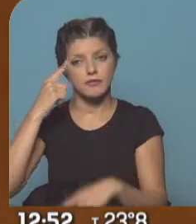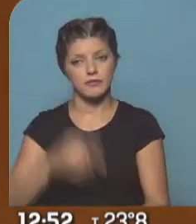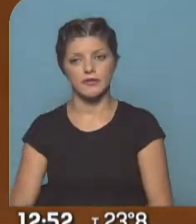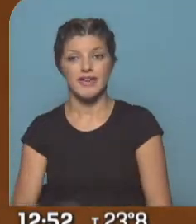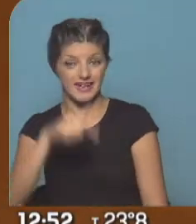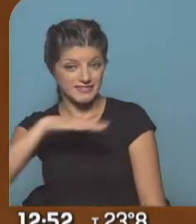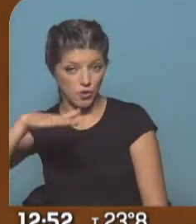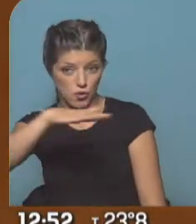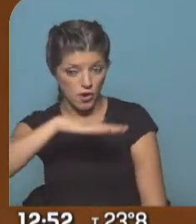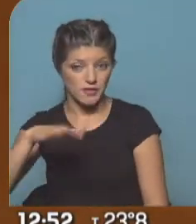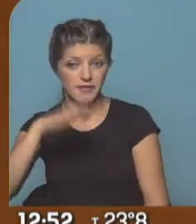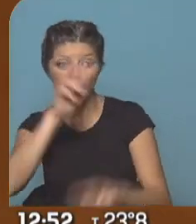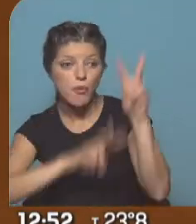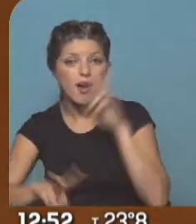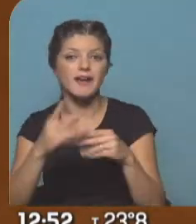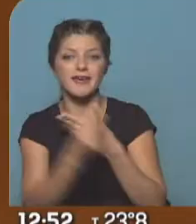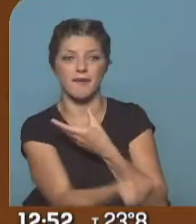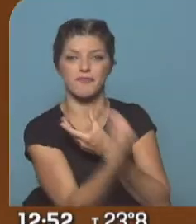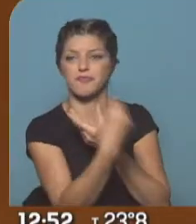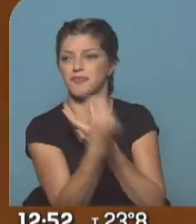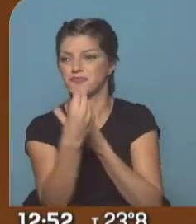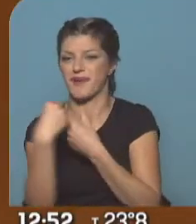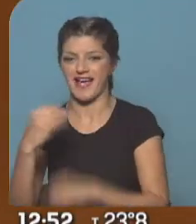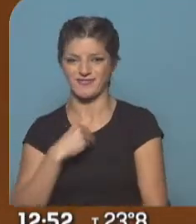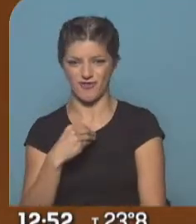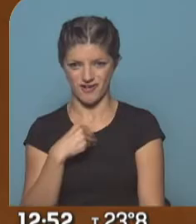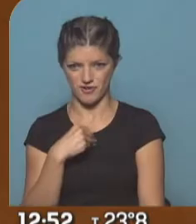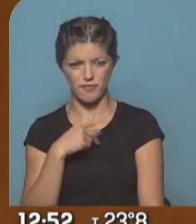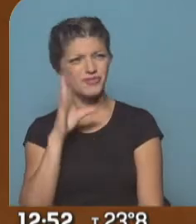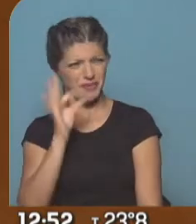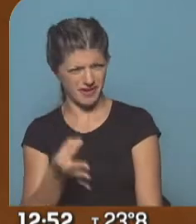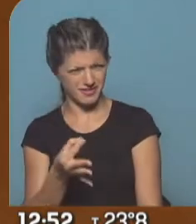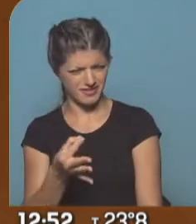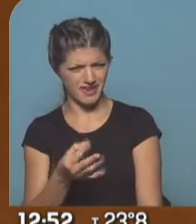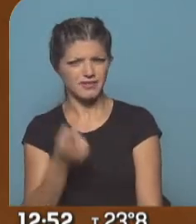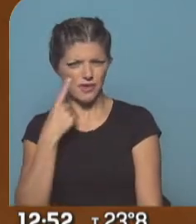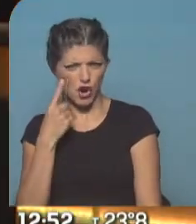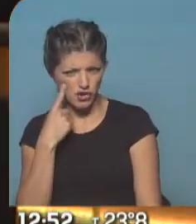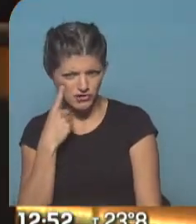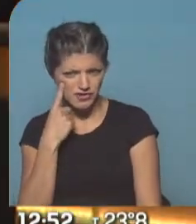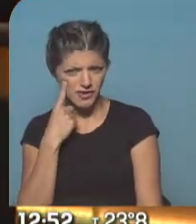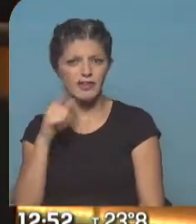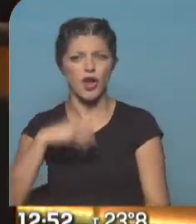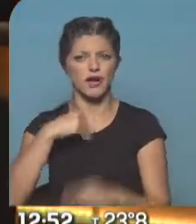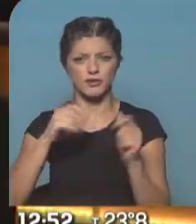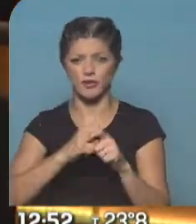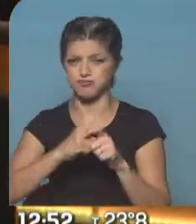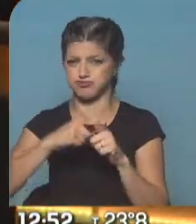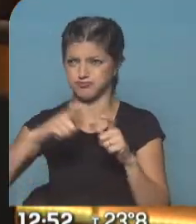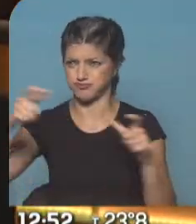buscar nuevamente a esos fieles. ¿Sabés si ya hay cifras que digan que se está consiguiendo algo de eso? Si el